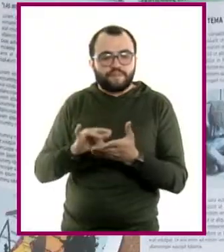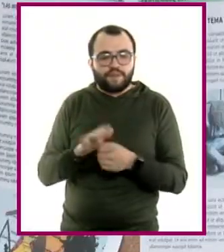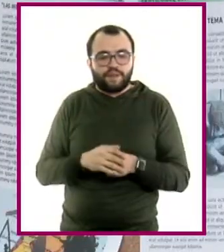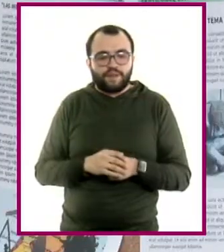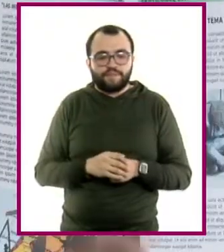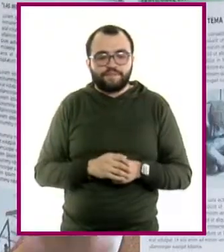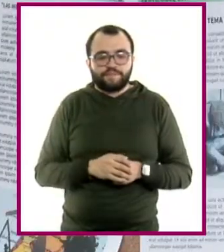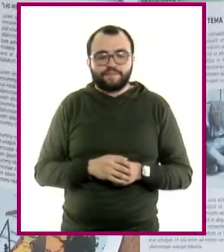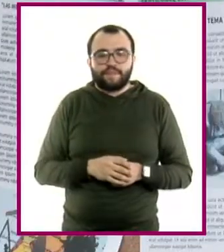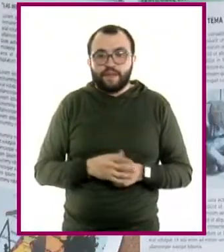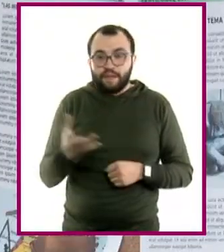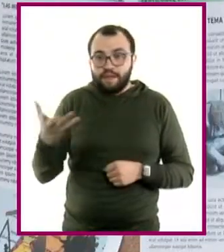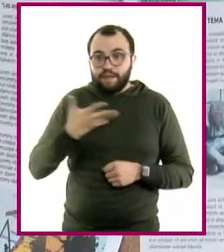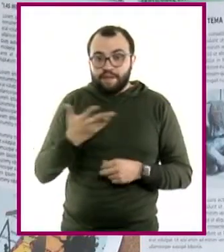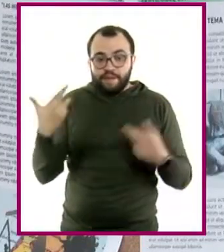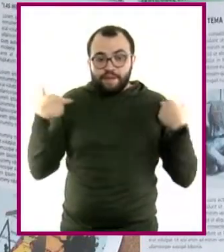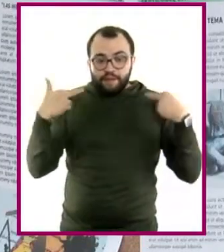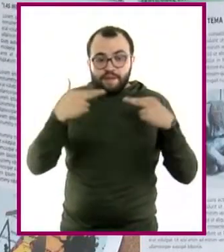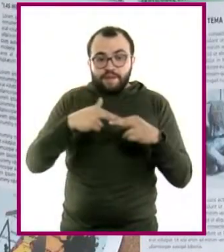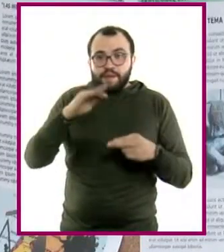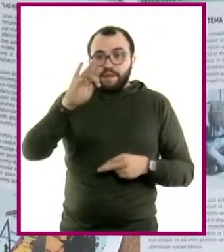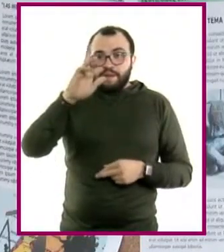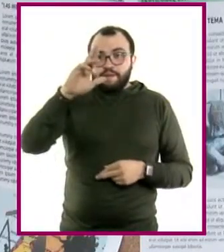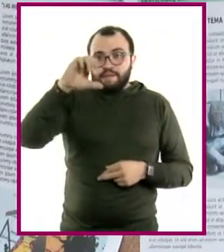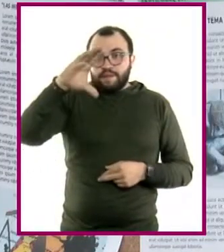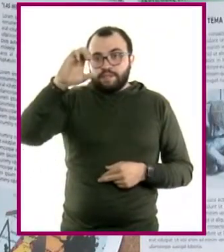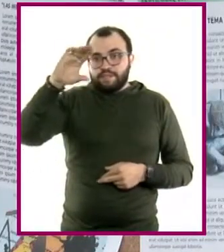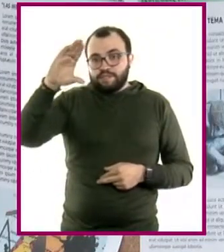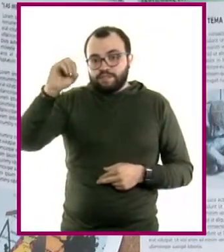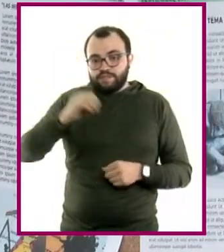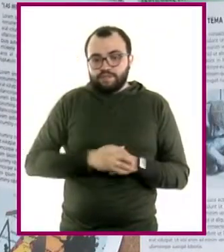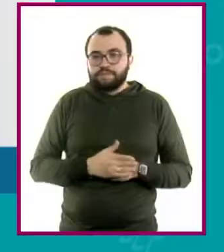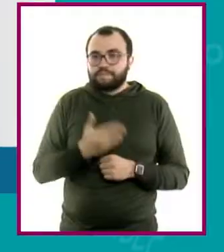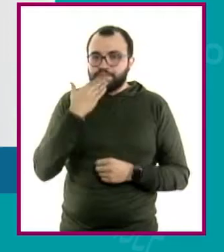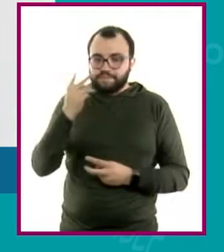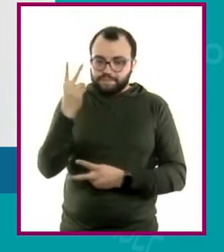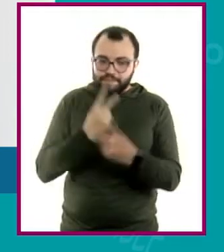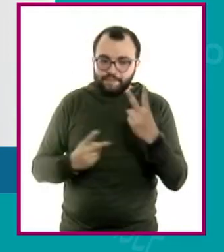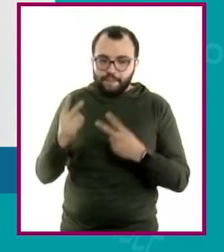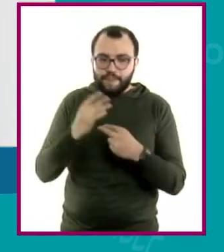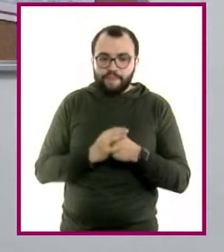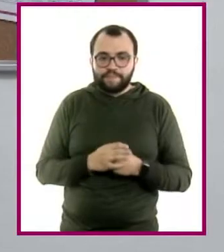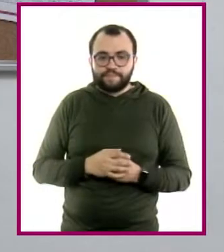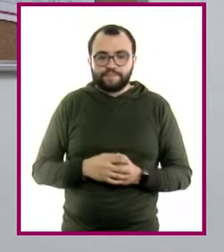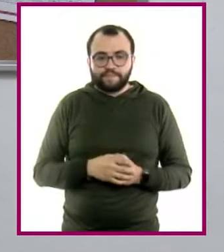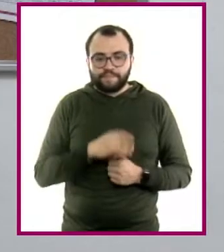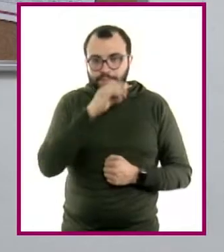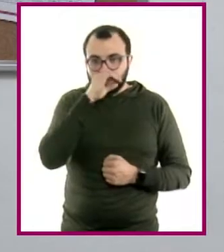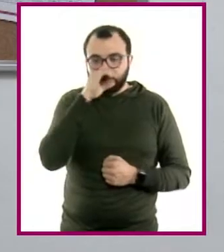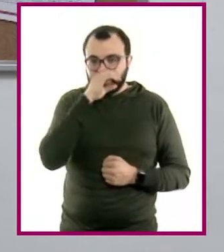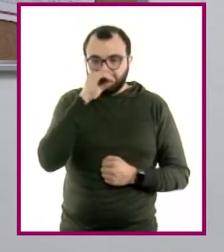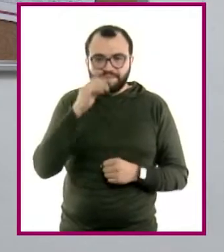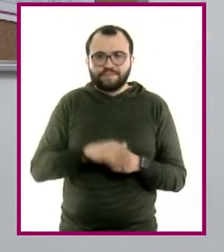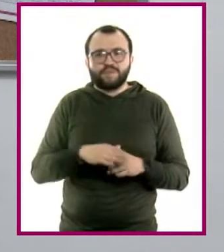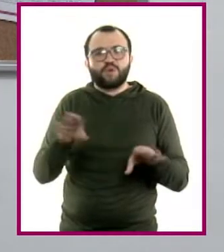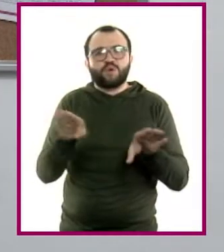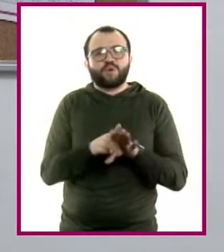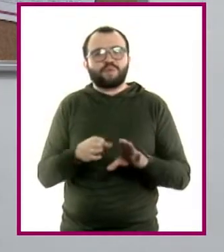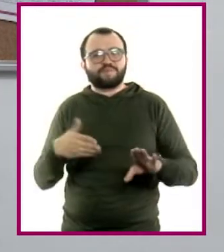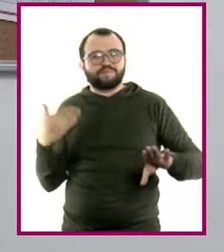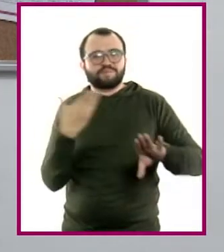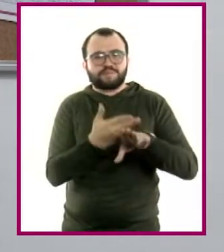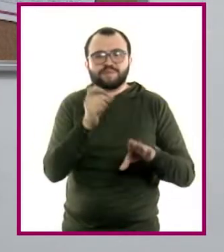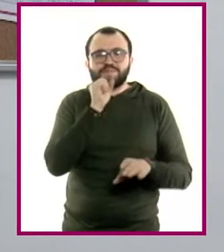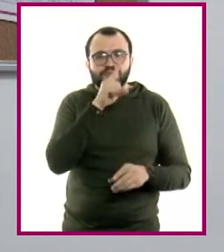Nos encontramos con el maestro Francisco Javier Pérez. Bienvenido. ¿Cómo ha repercutido el modelo de